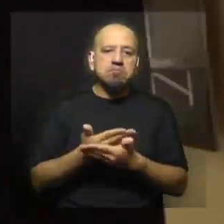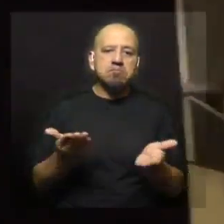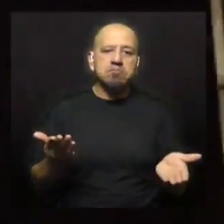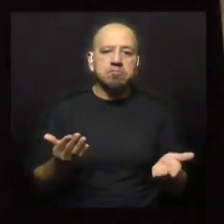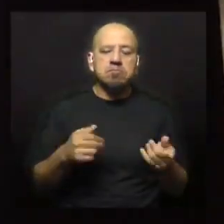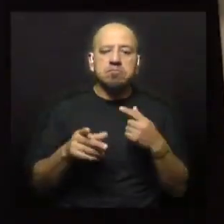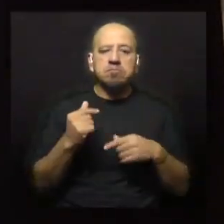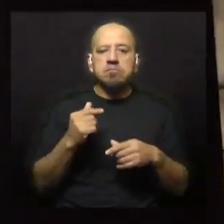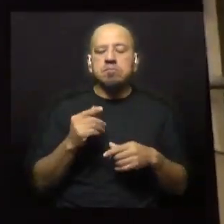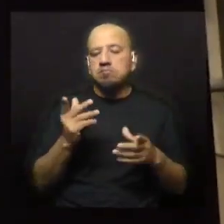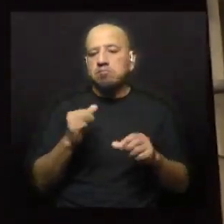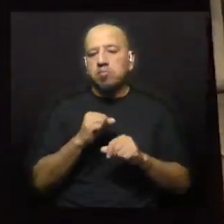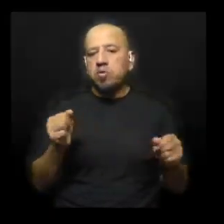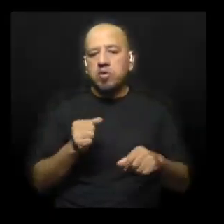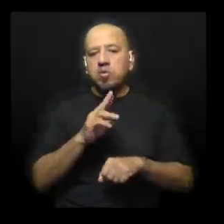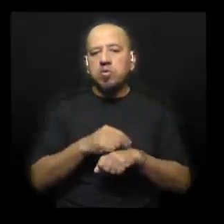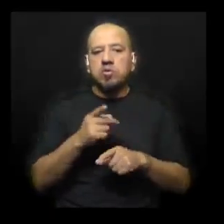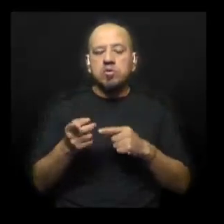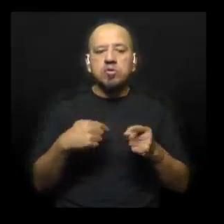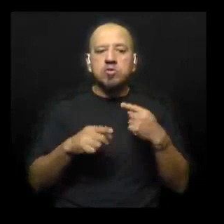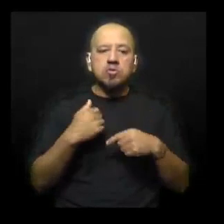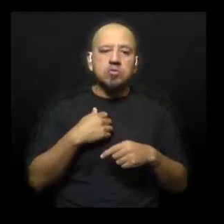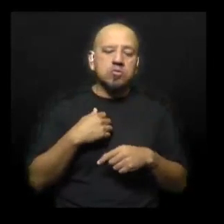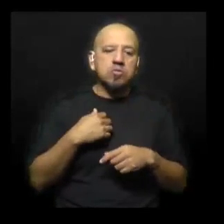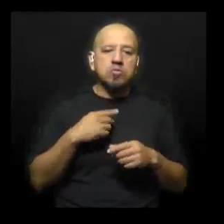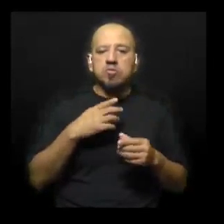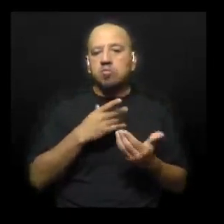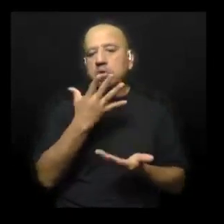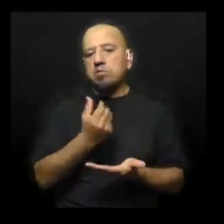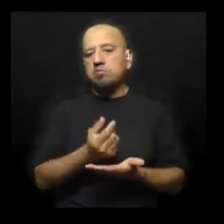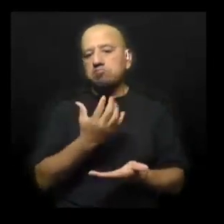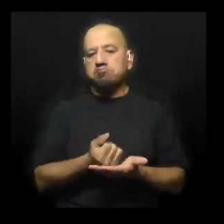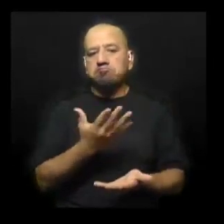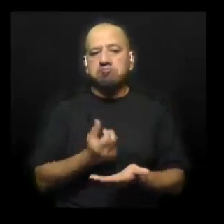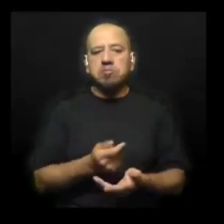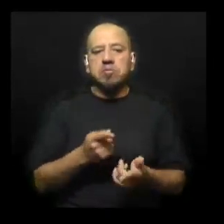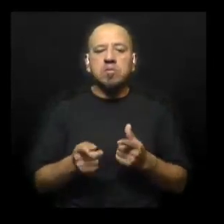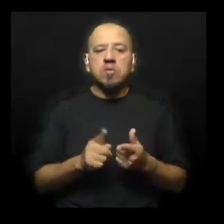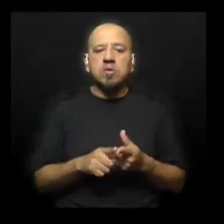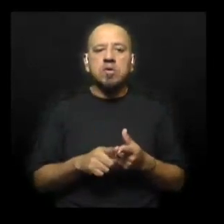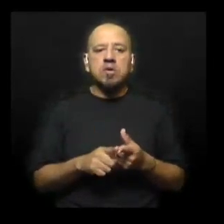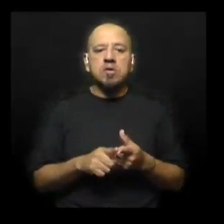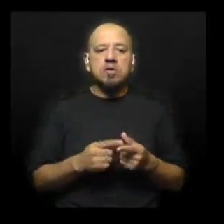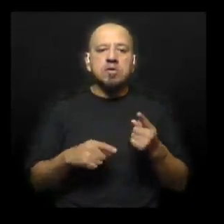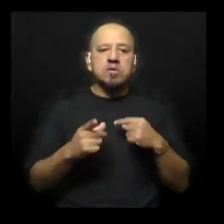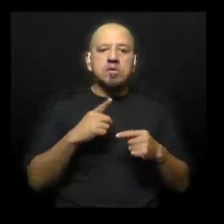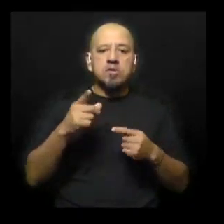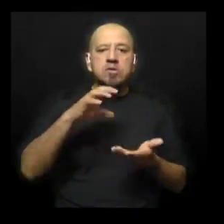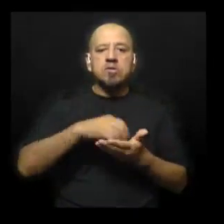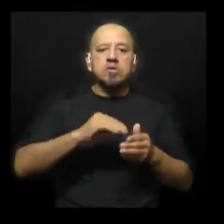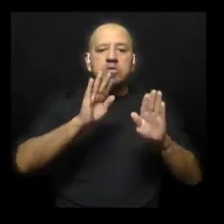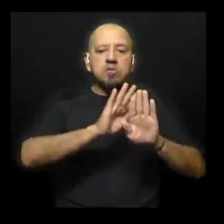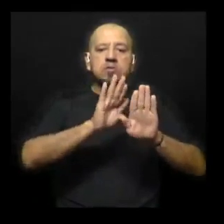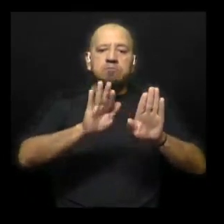imágenes para el uso que sea, tanto comercial o particular, y bajarlas en alta resolución desde el sitio. Las salas de exposiciones, como